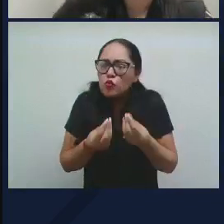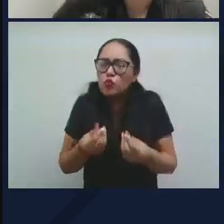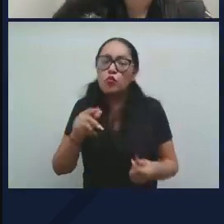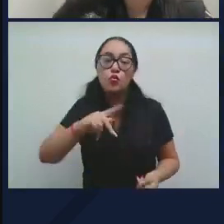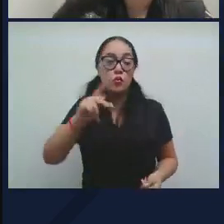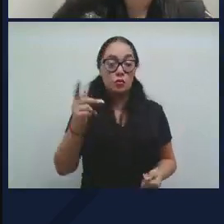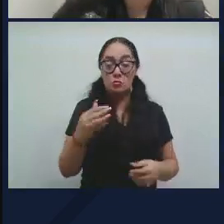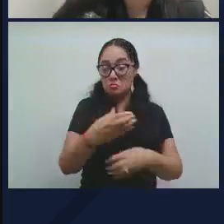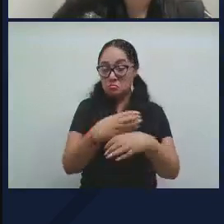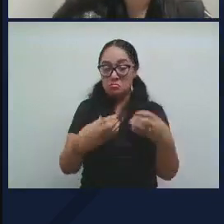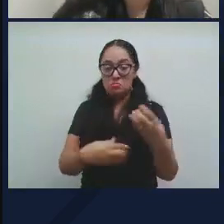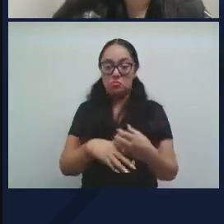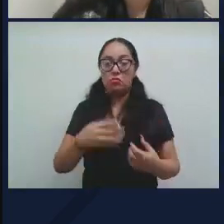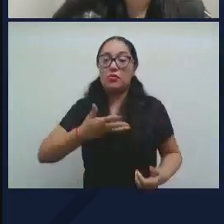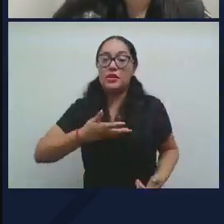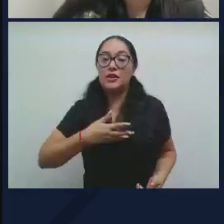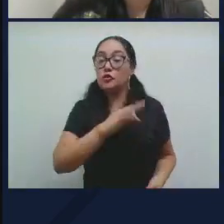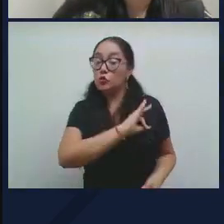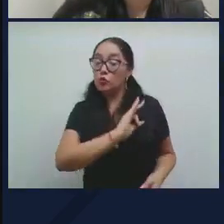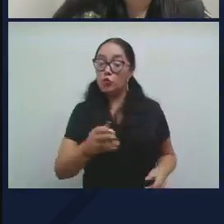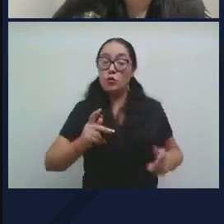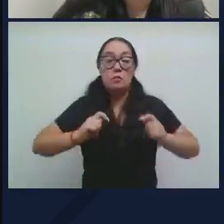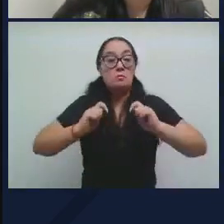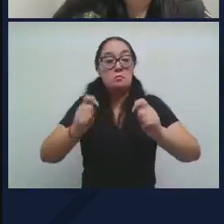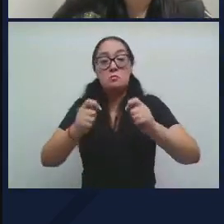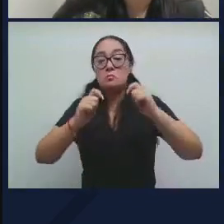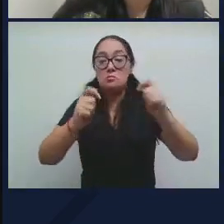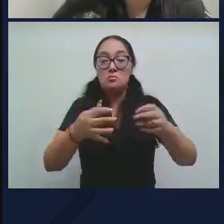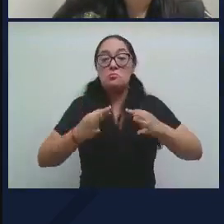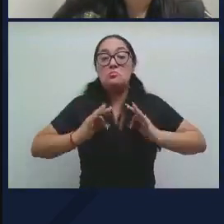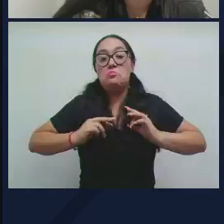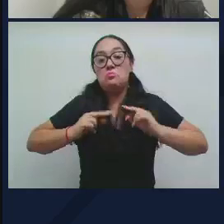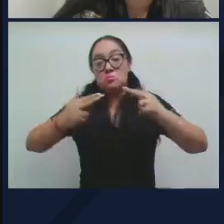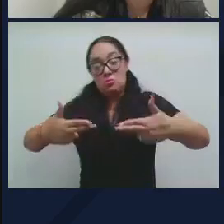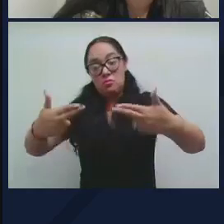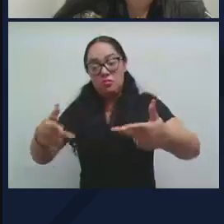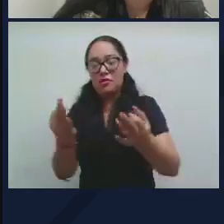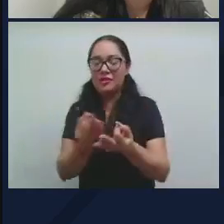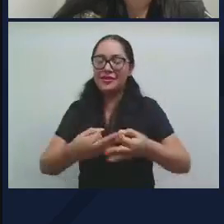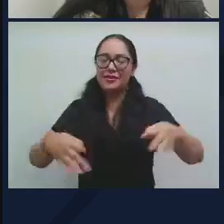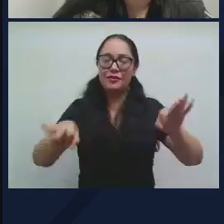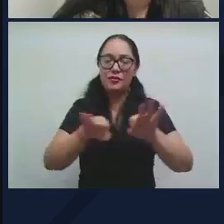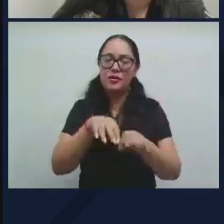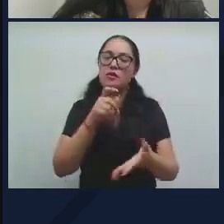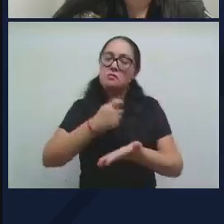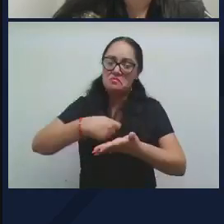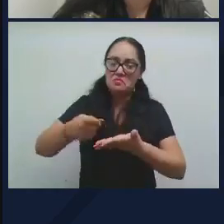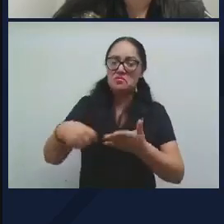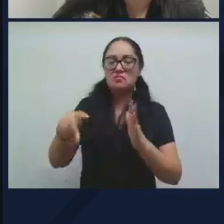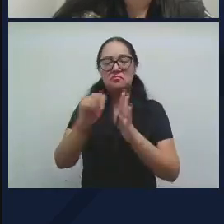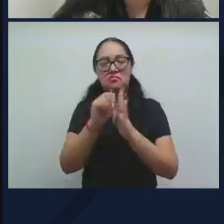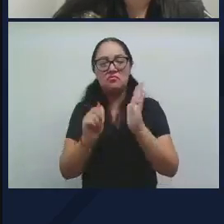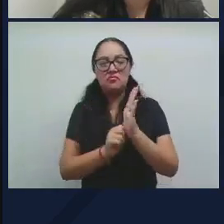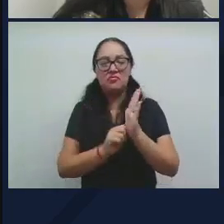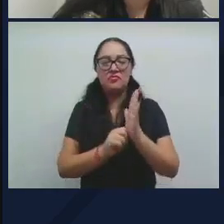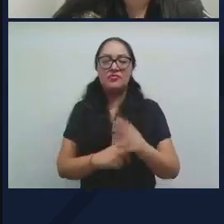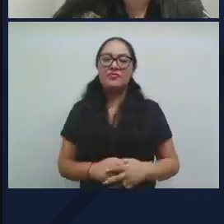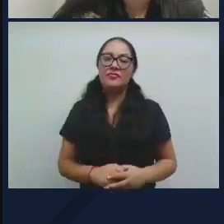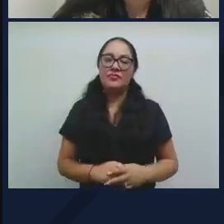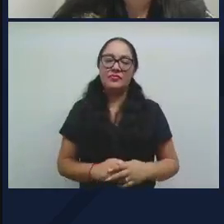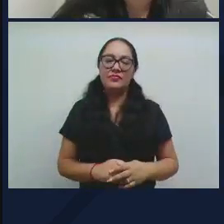heredar, así que bueno, es importantísimo que dejemos redactado un testamento, y bueno, pues ahora sí que